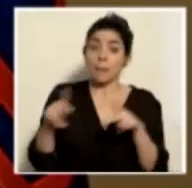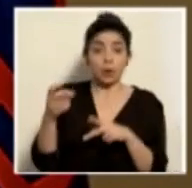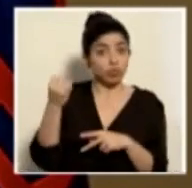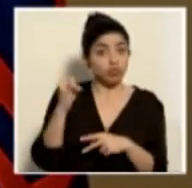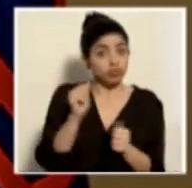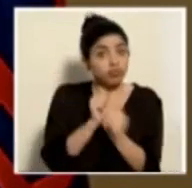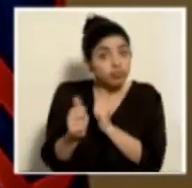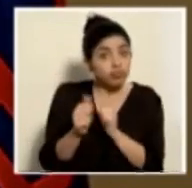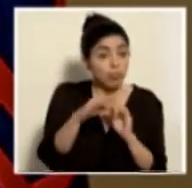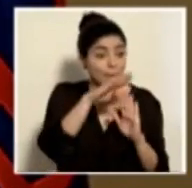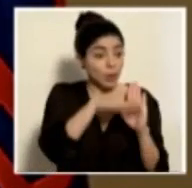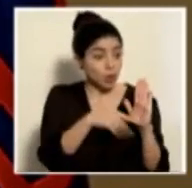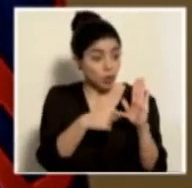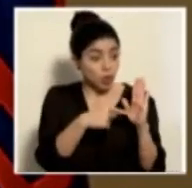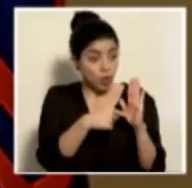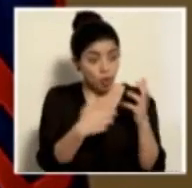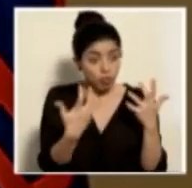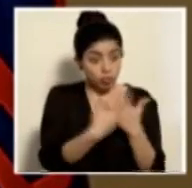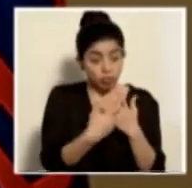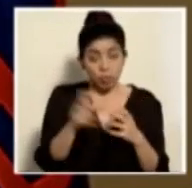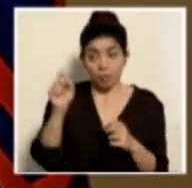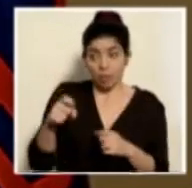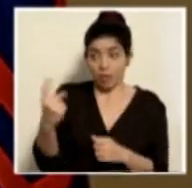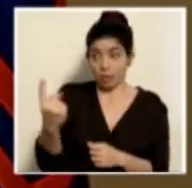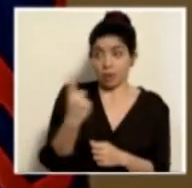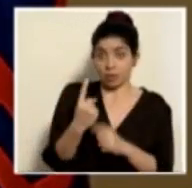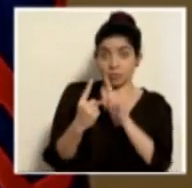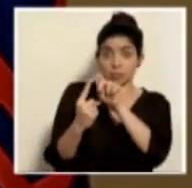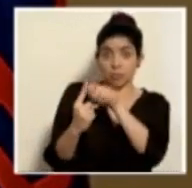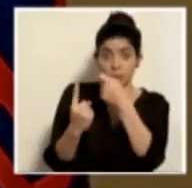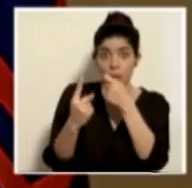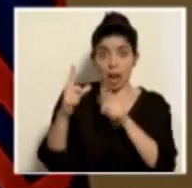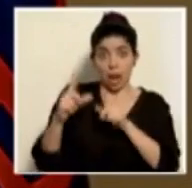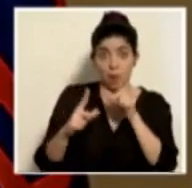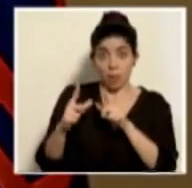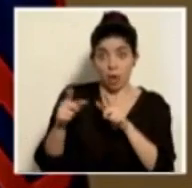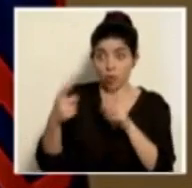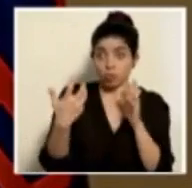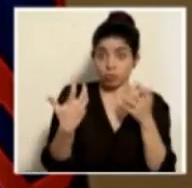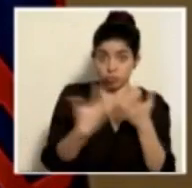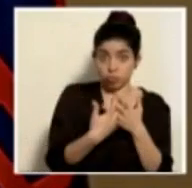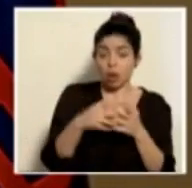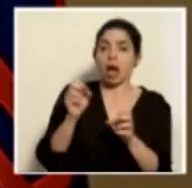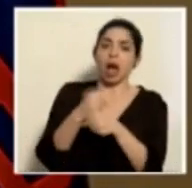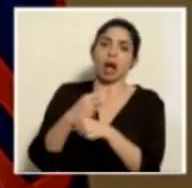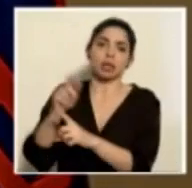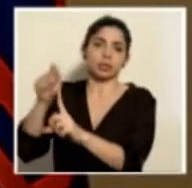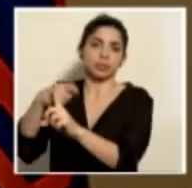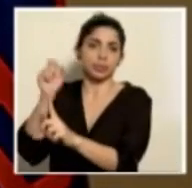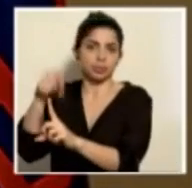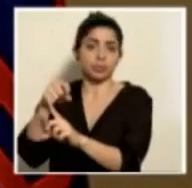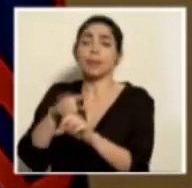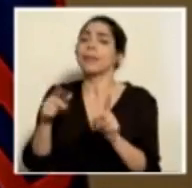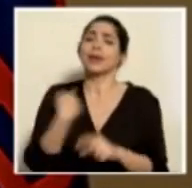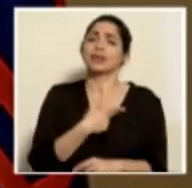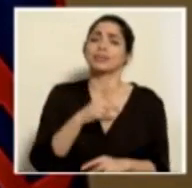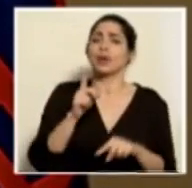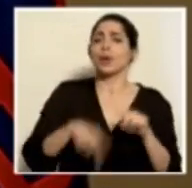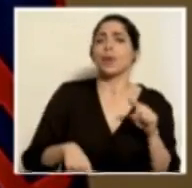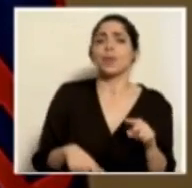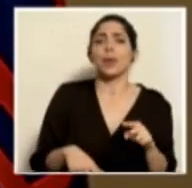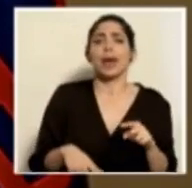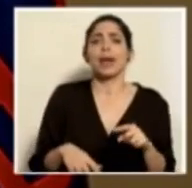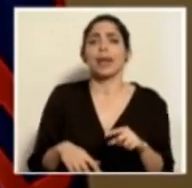califica bajo los protocolos para un examen, una prueba de laboratorio, se le hace. Pero nosotros no podemos